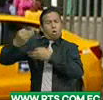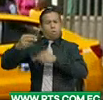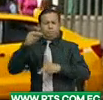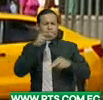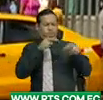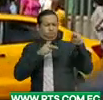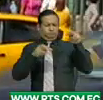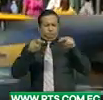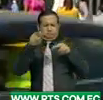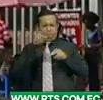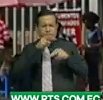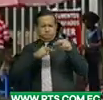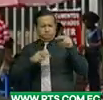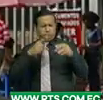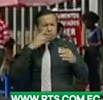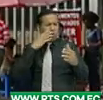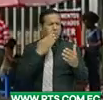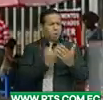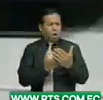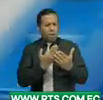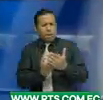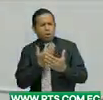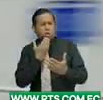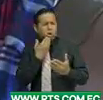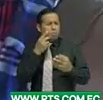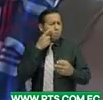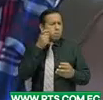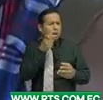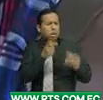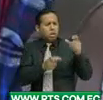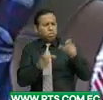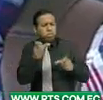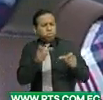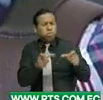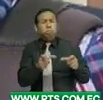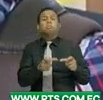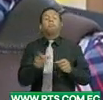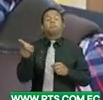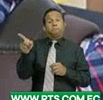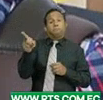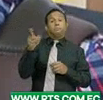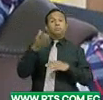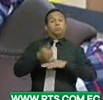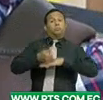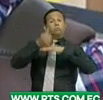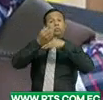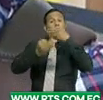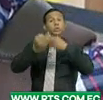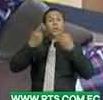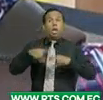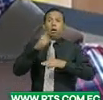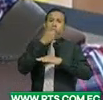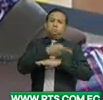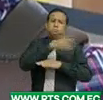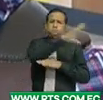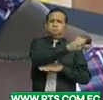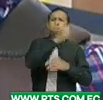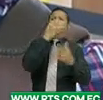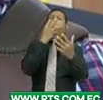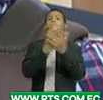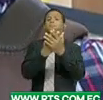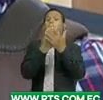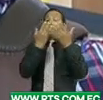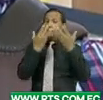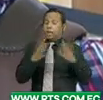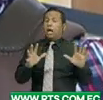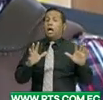los elementos de convicción presentados por la Fiscalía. Se dictó una medida cautelar en contra del señor Jacobo Canampule, la medida cautelar